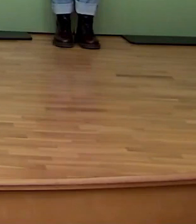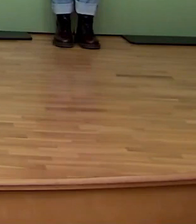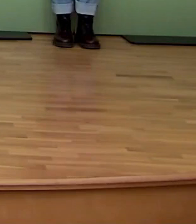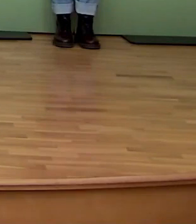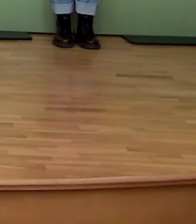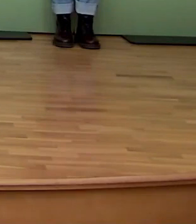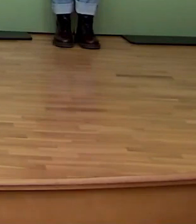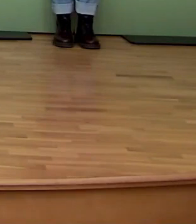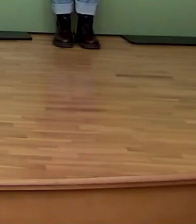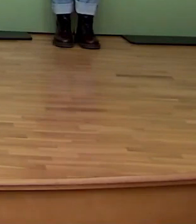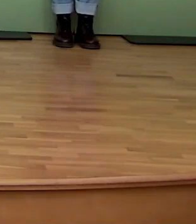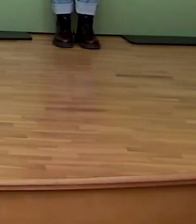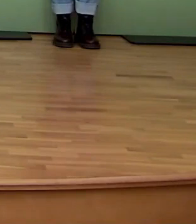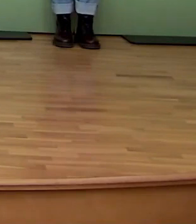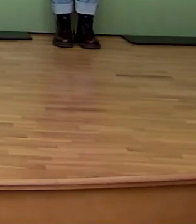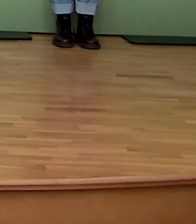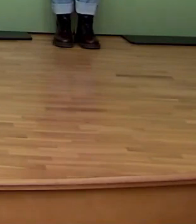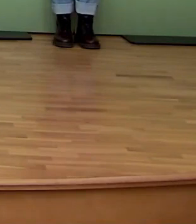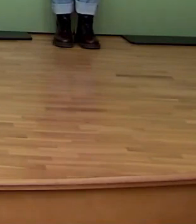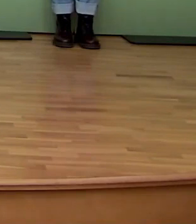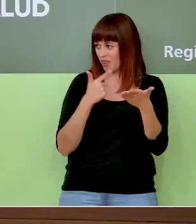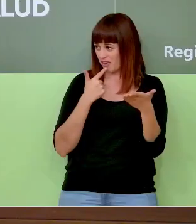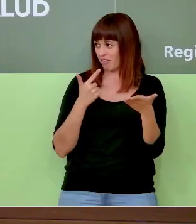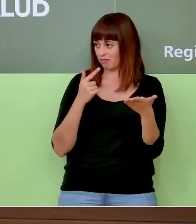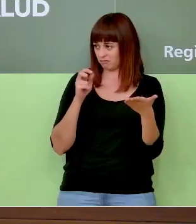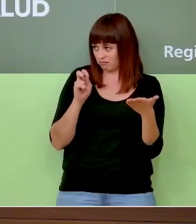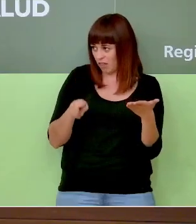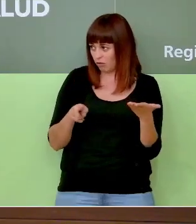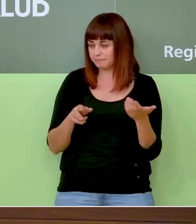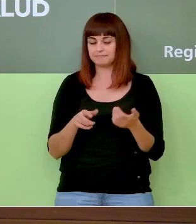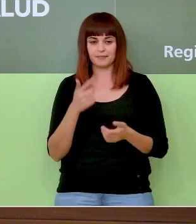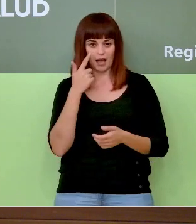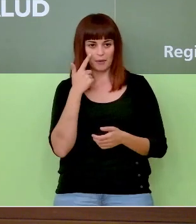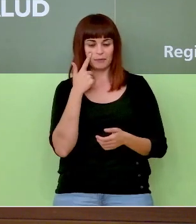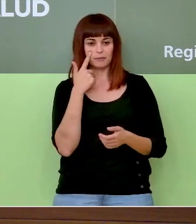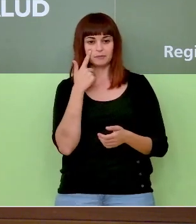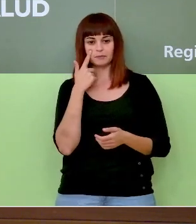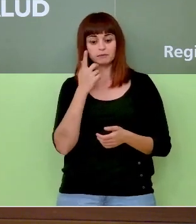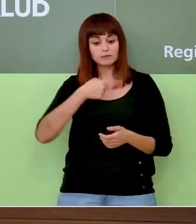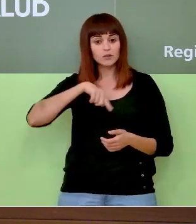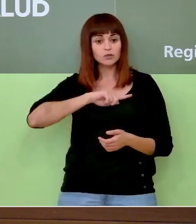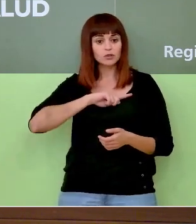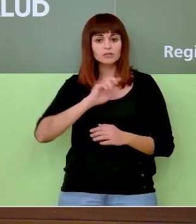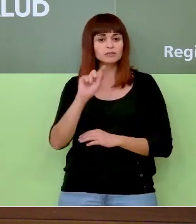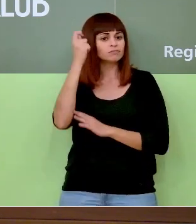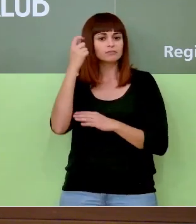sus datos epidemiológicos? Vamos a ver, razonable en tanto en cuanto lo que conseguimos con eso